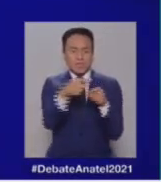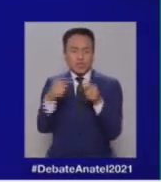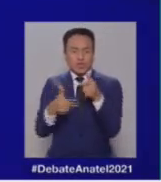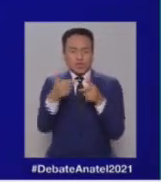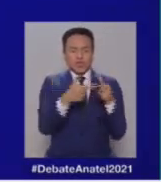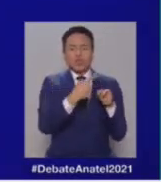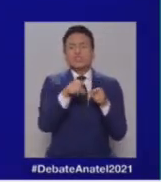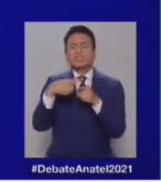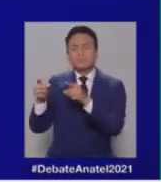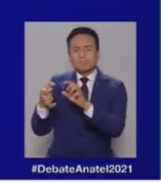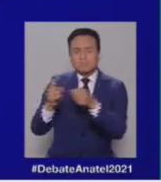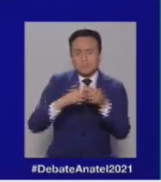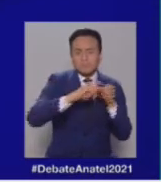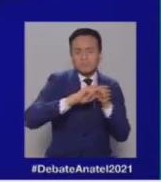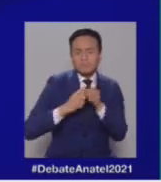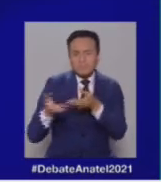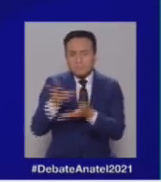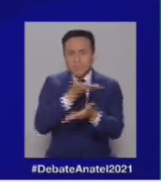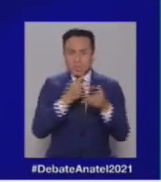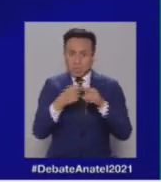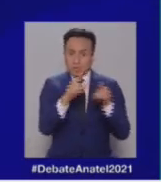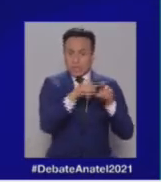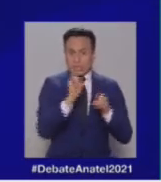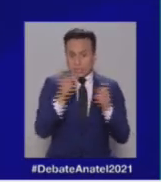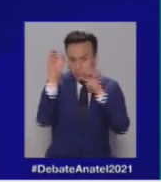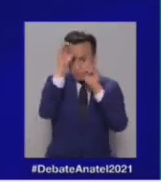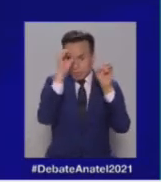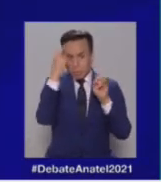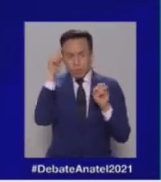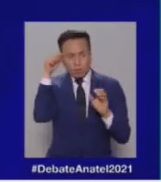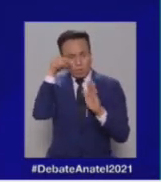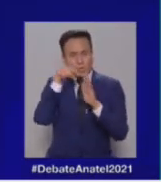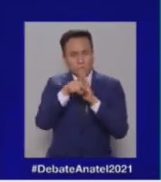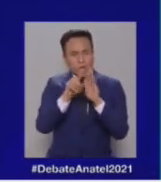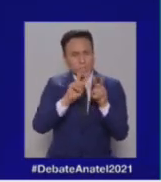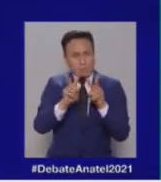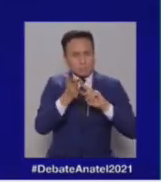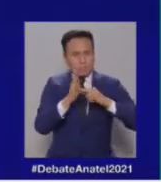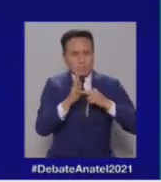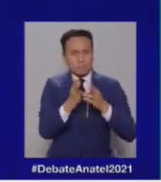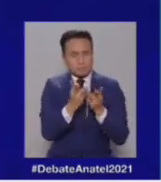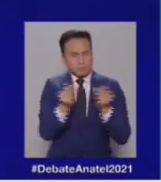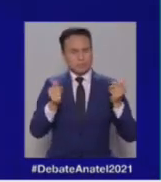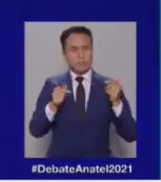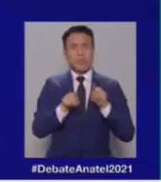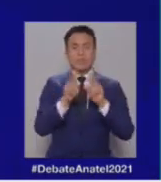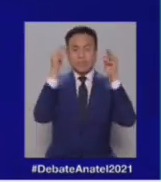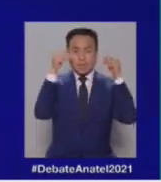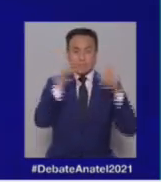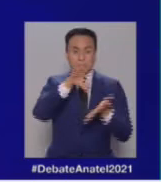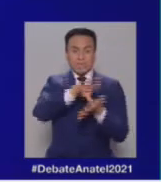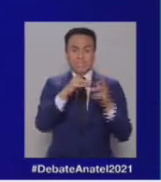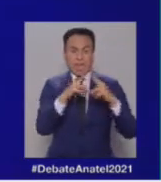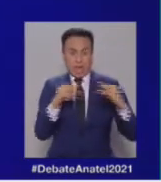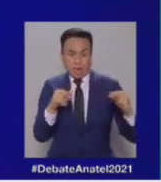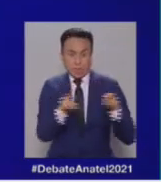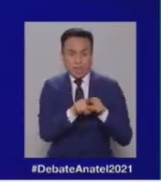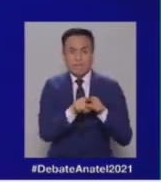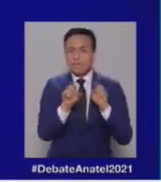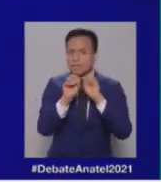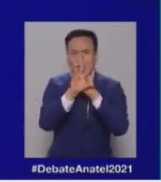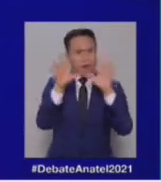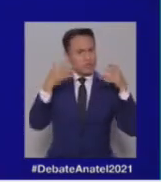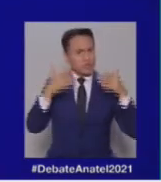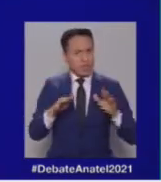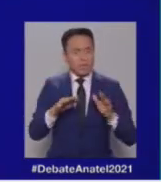indulto de los llamados presos políticos de la revuelta. En tanto, la candidata de Nuevo Pacto Social salió al paso de